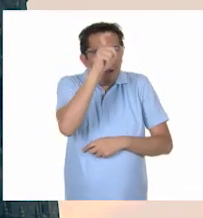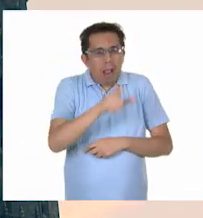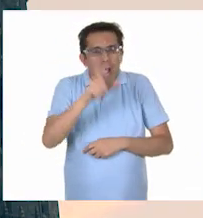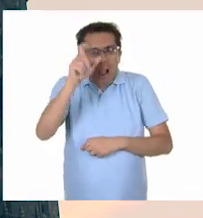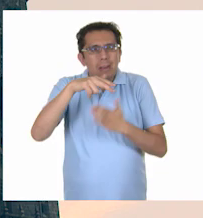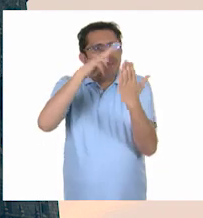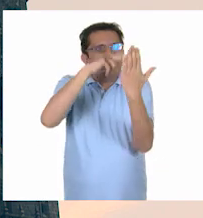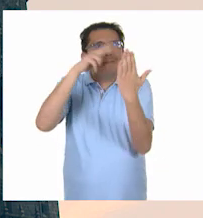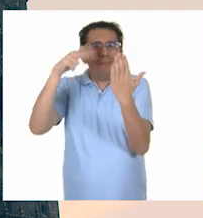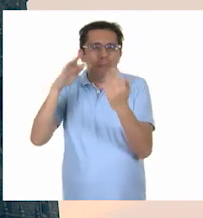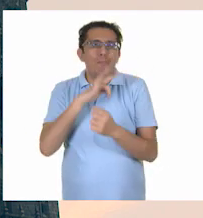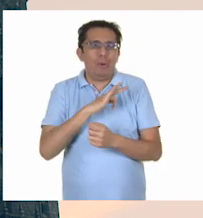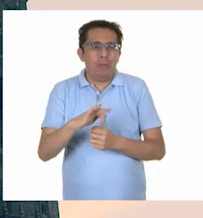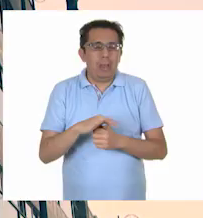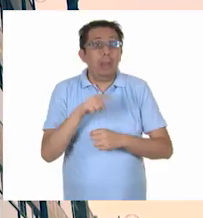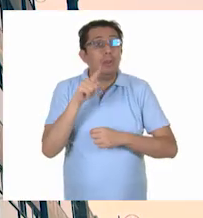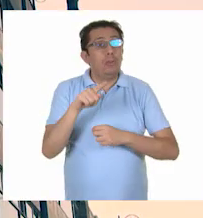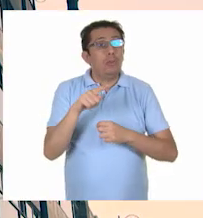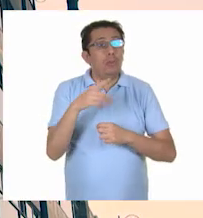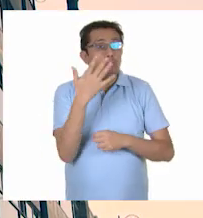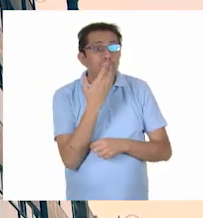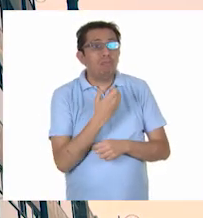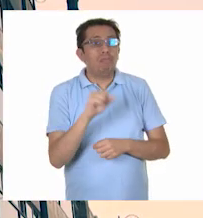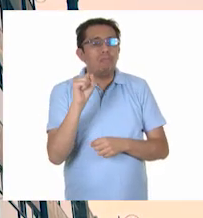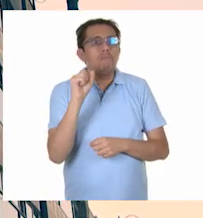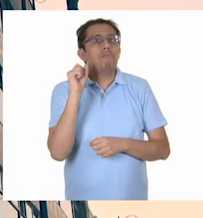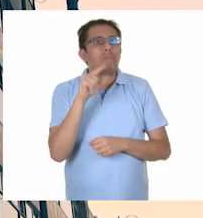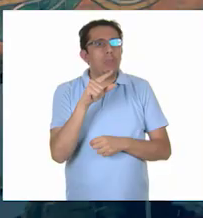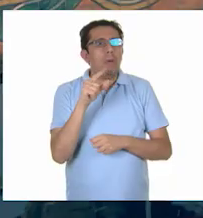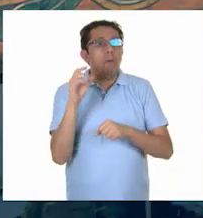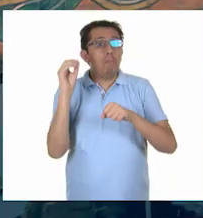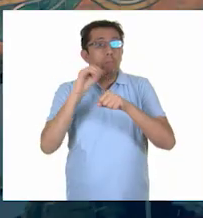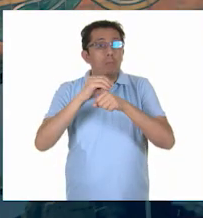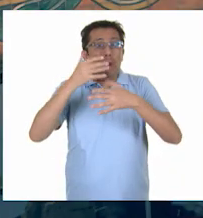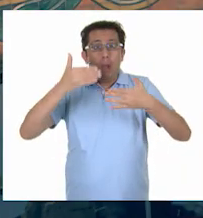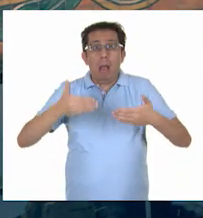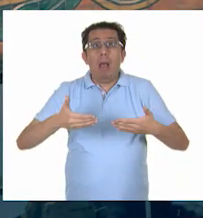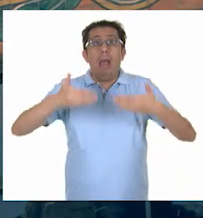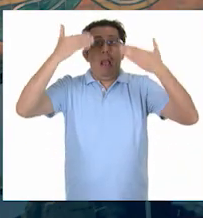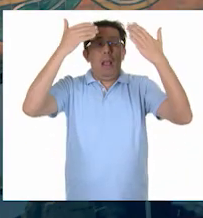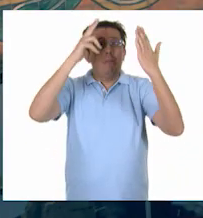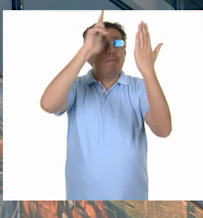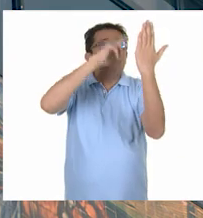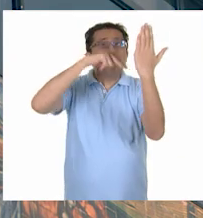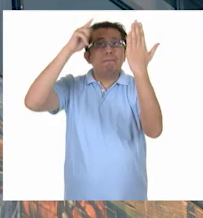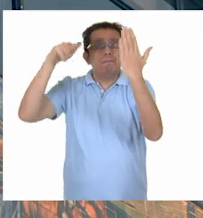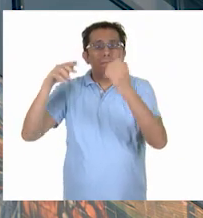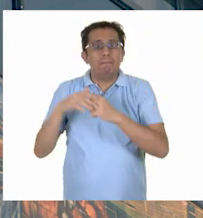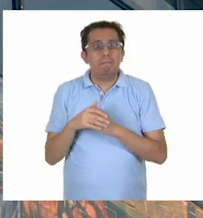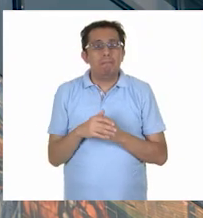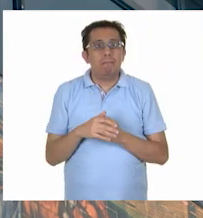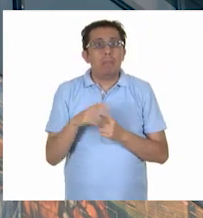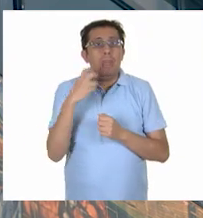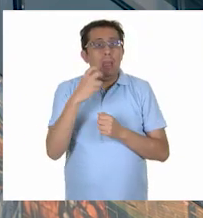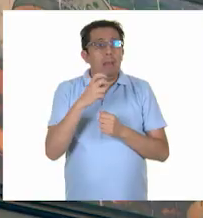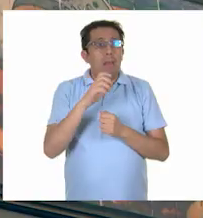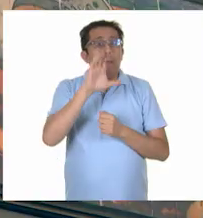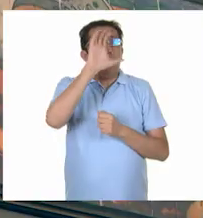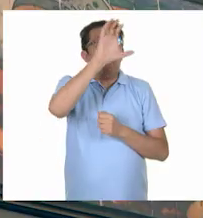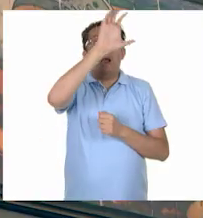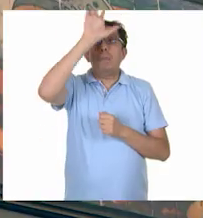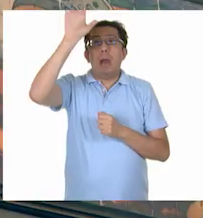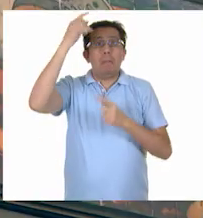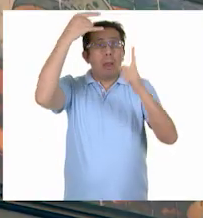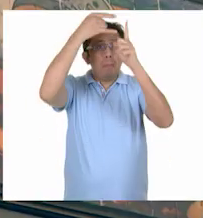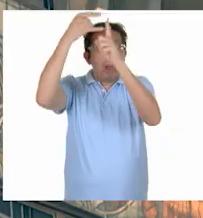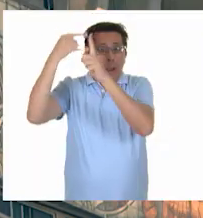El talento de Desiderio en Puebla se plasmó también en gran formato. Con estos 4 paneles de Talavera, a